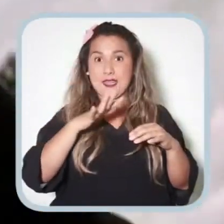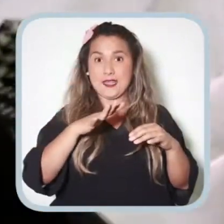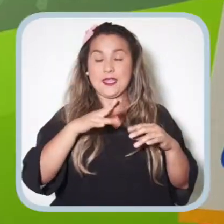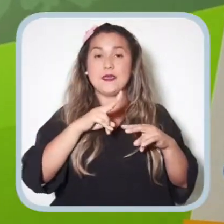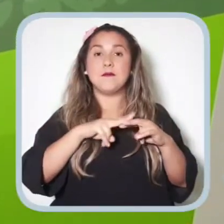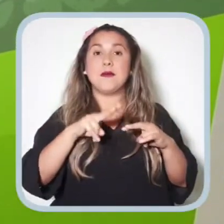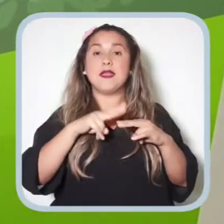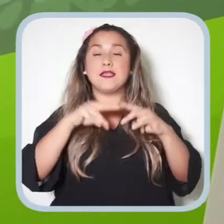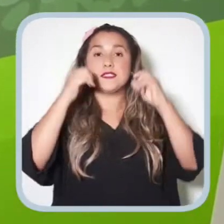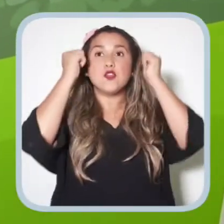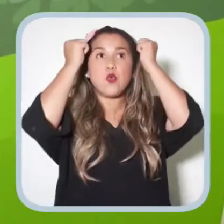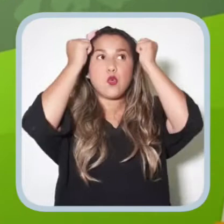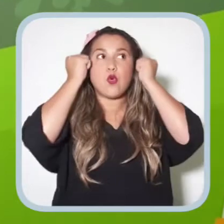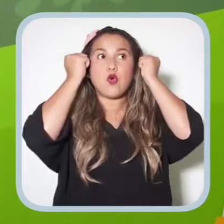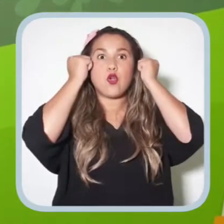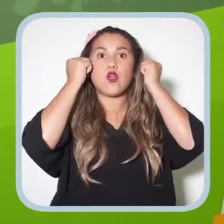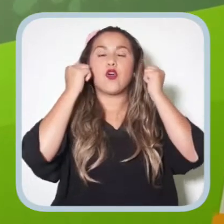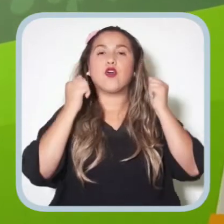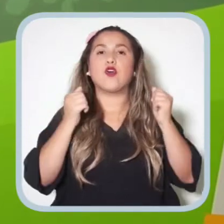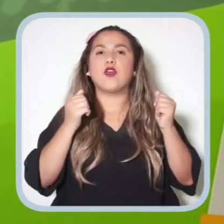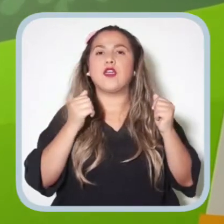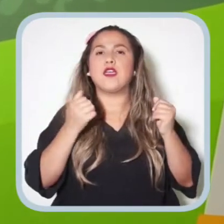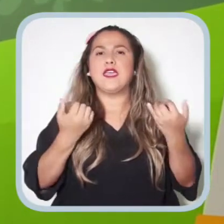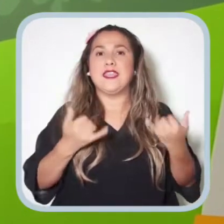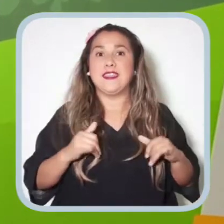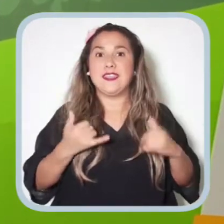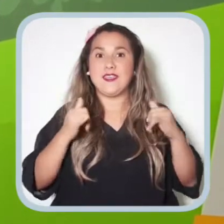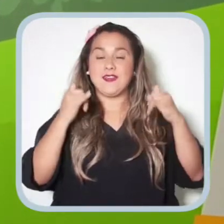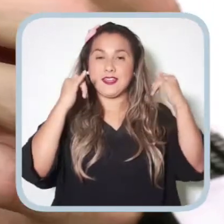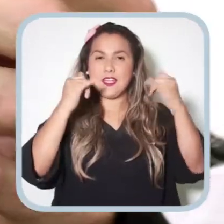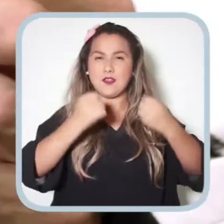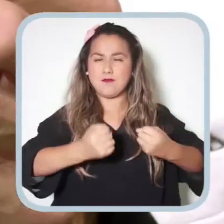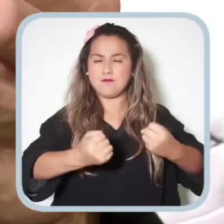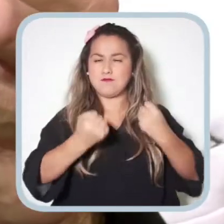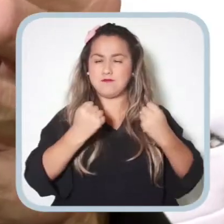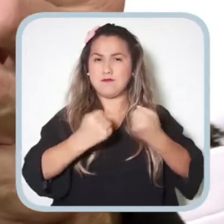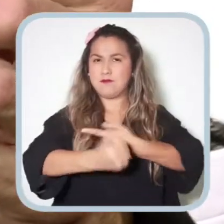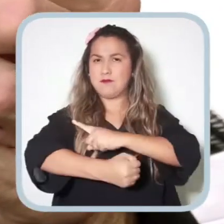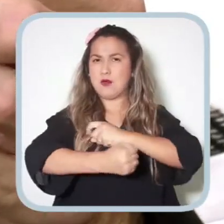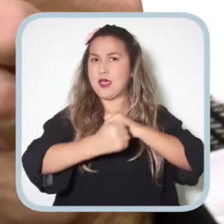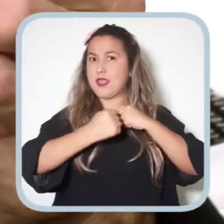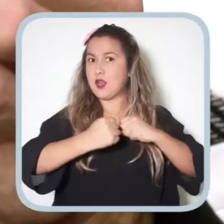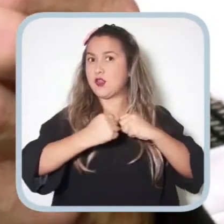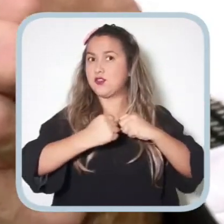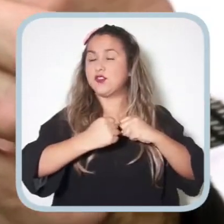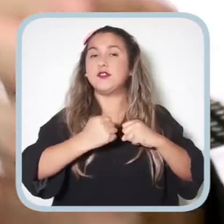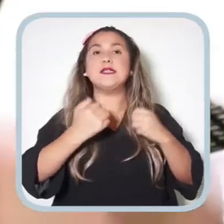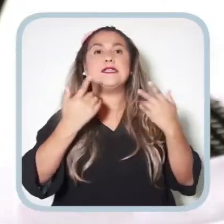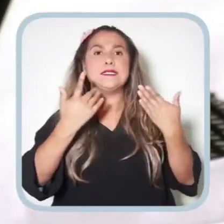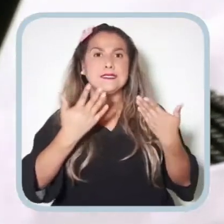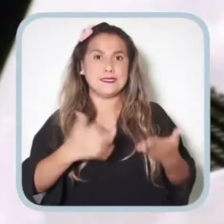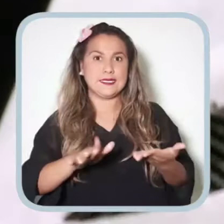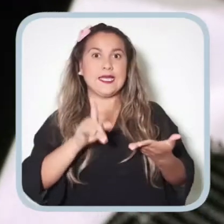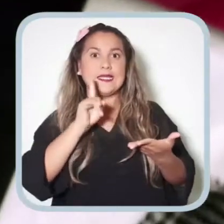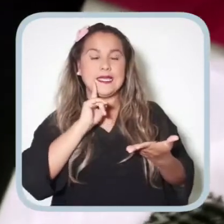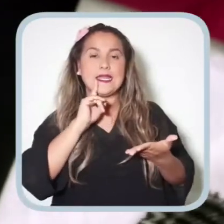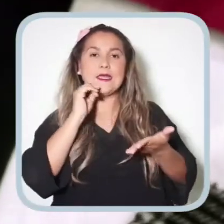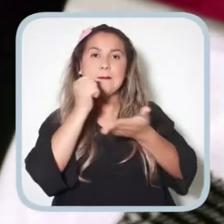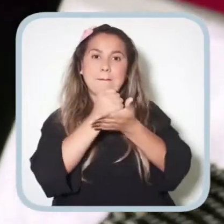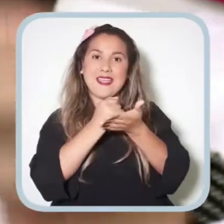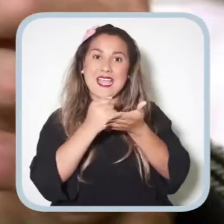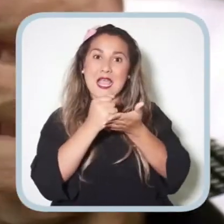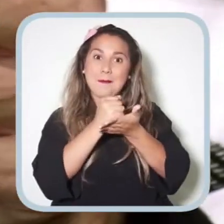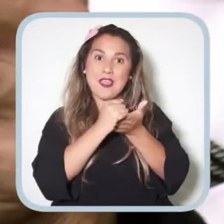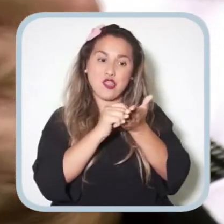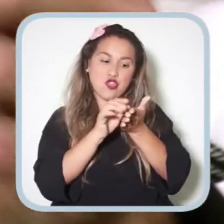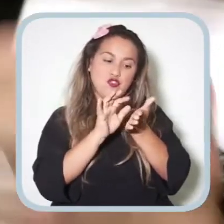divertido súper poderoso? Estas formas ya traen pegamento. Las vamos a despegar